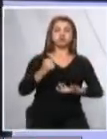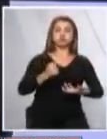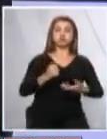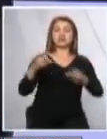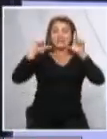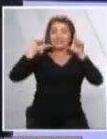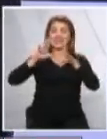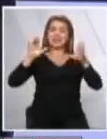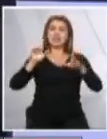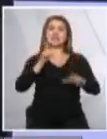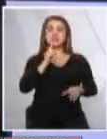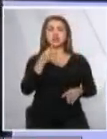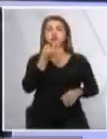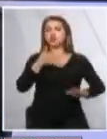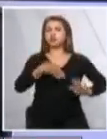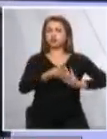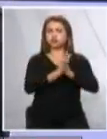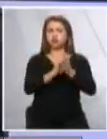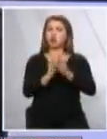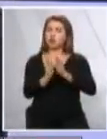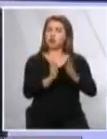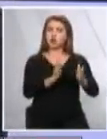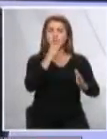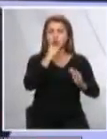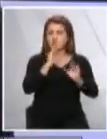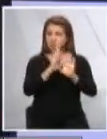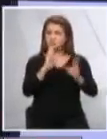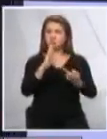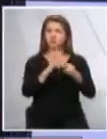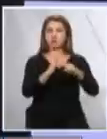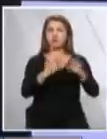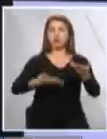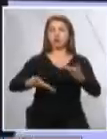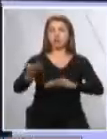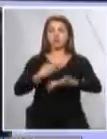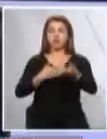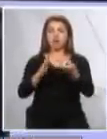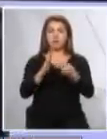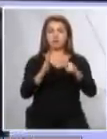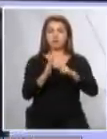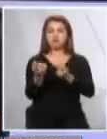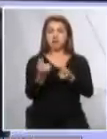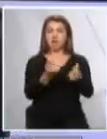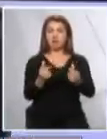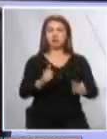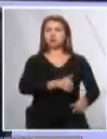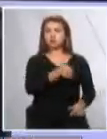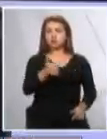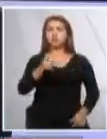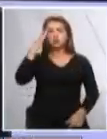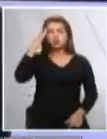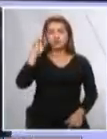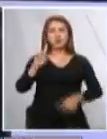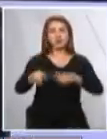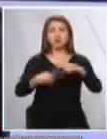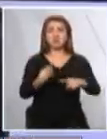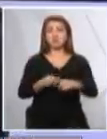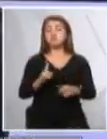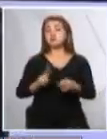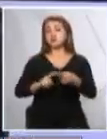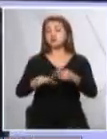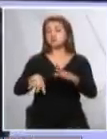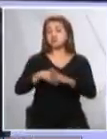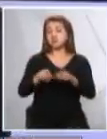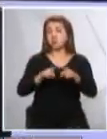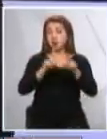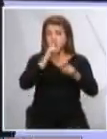mira, nosotros tenemos todo ordenadito, aquí no hay ningún problema, y les devolvían la plata. Todos sabemos eso, o sea, finalmente era parte del juego. Hoy día nos